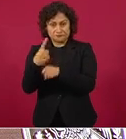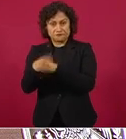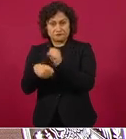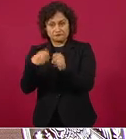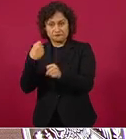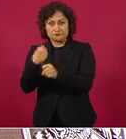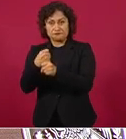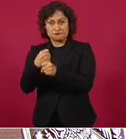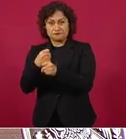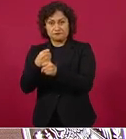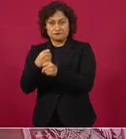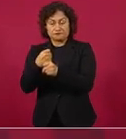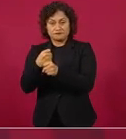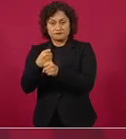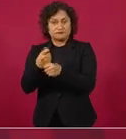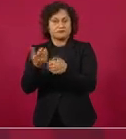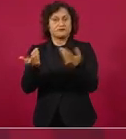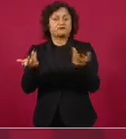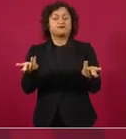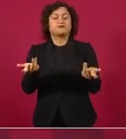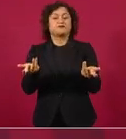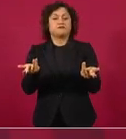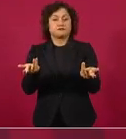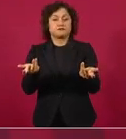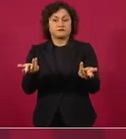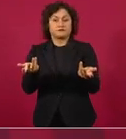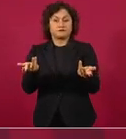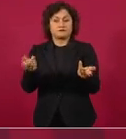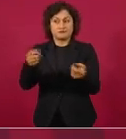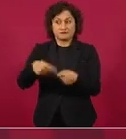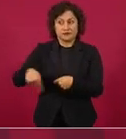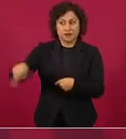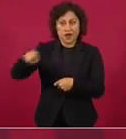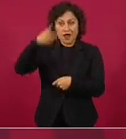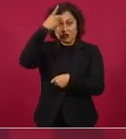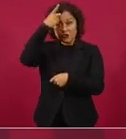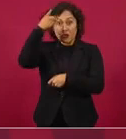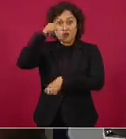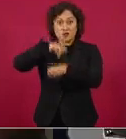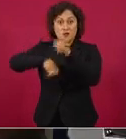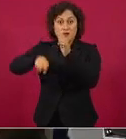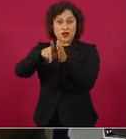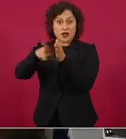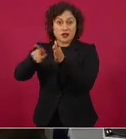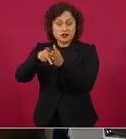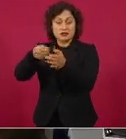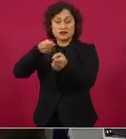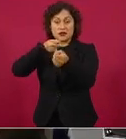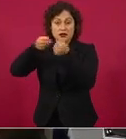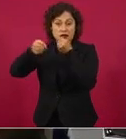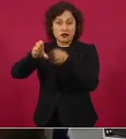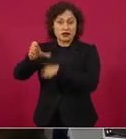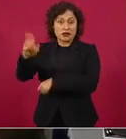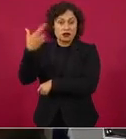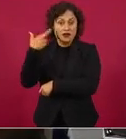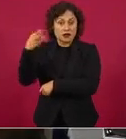Además, ¿cuántos se llevaban los medios y cuántos contratos recibían?